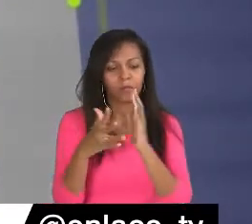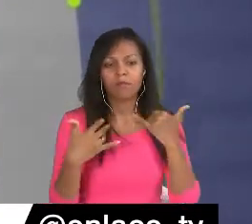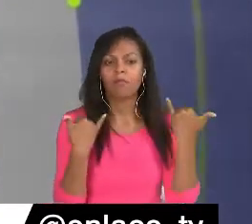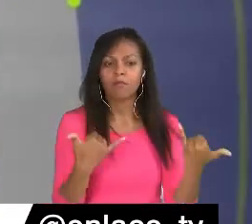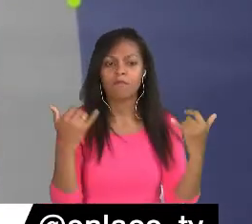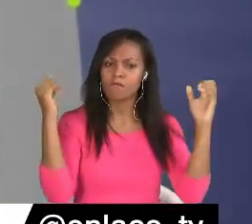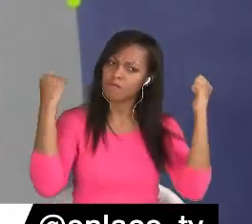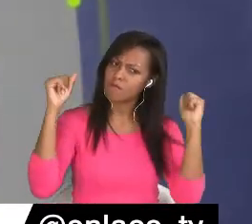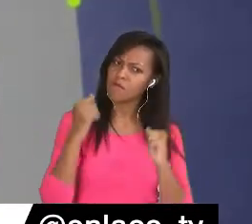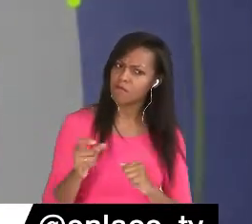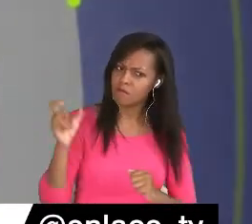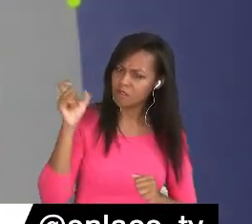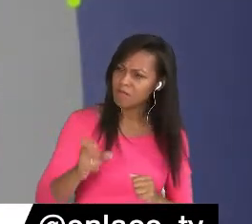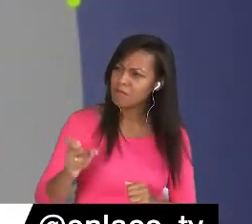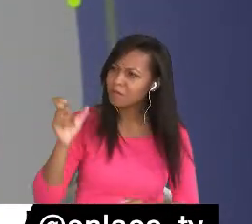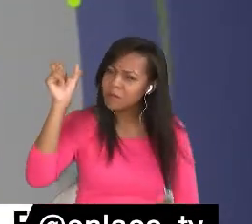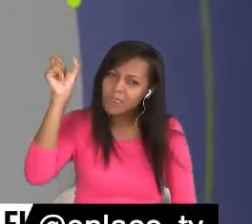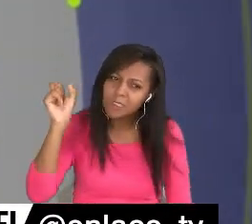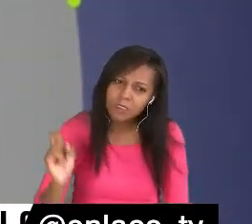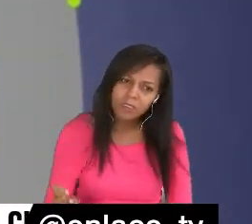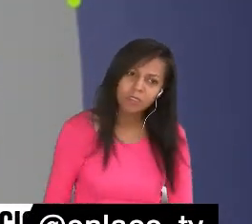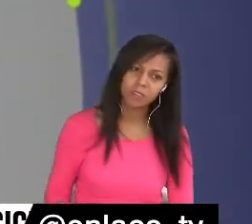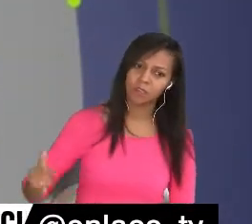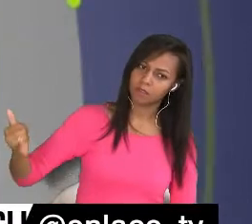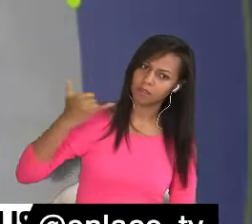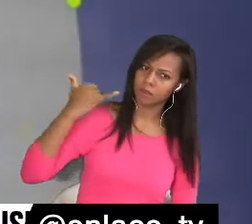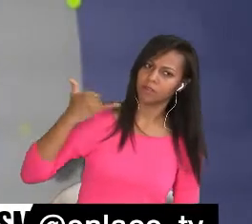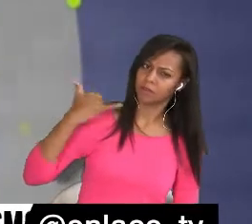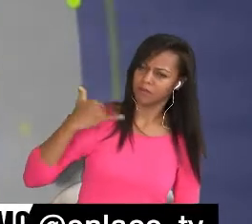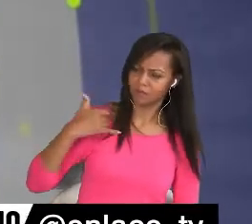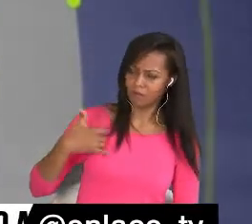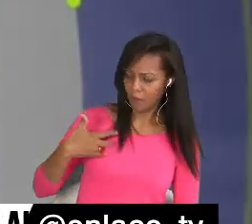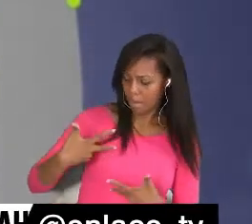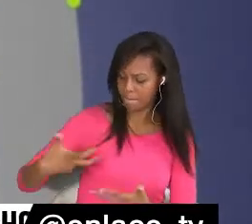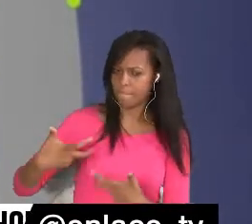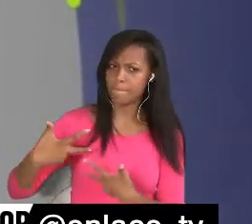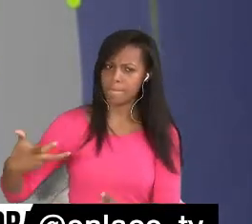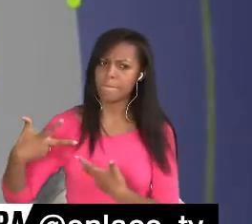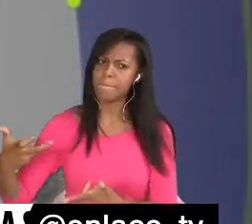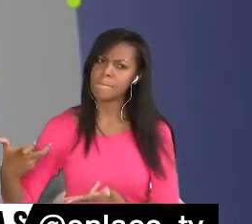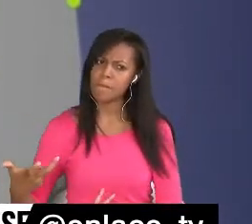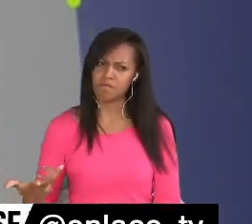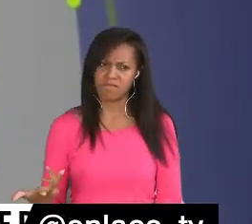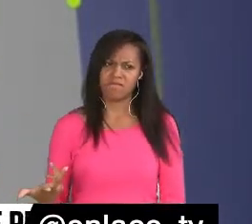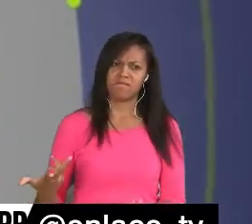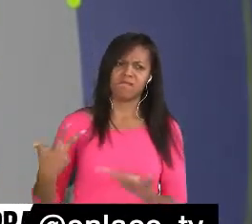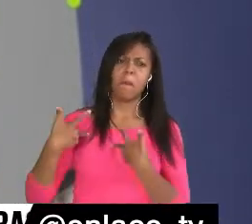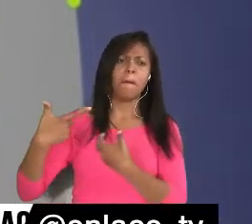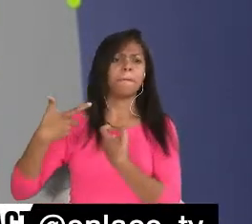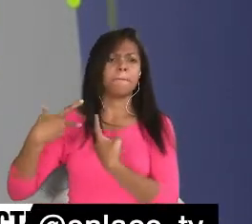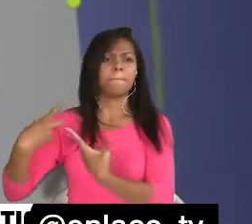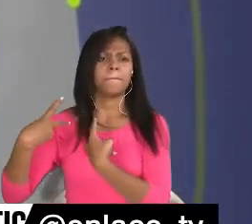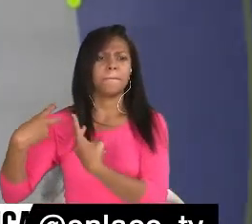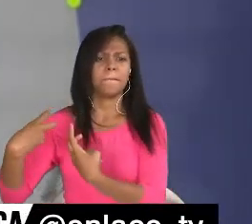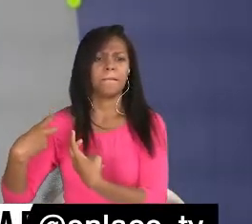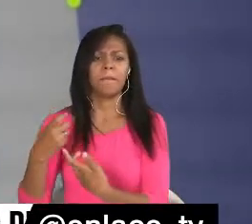que nos está llamando a extorsionarnos, pidiendo plata y